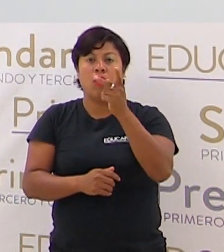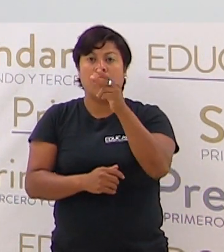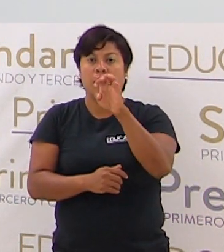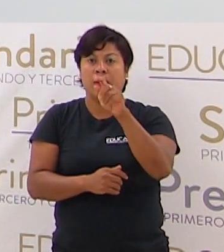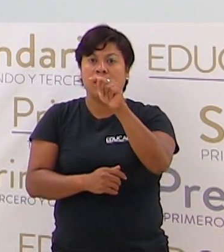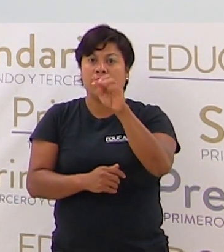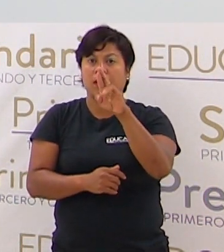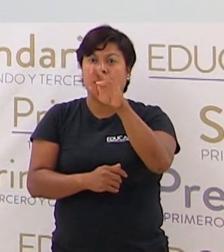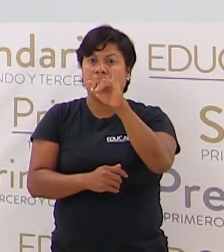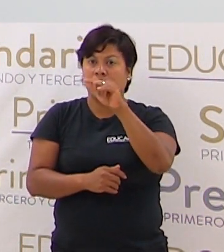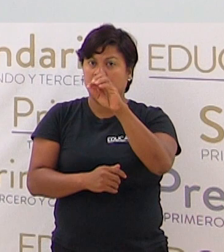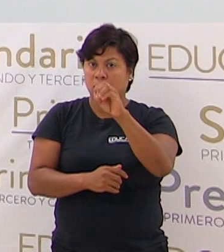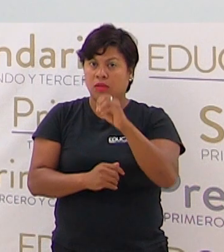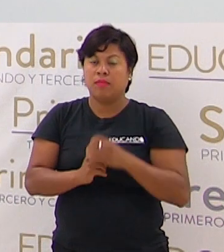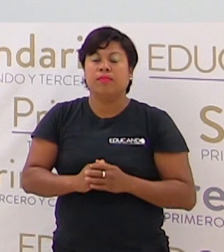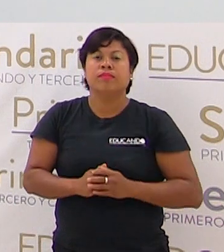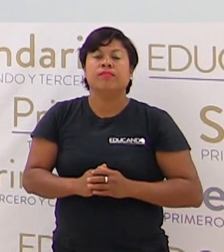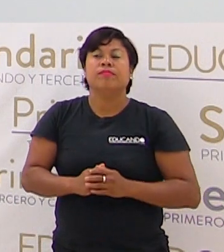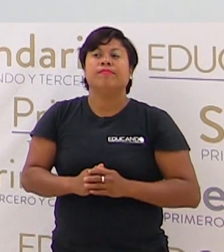copretérito,